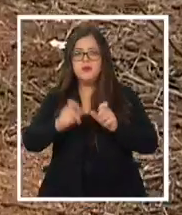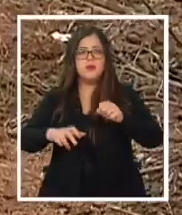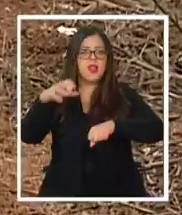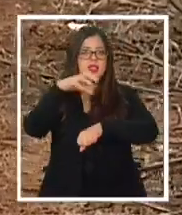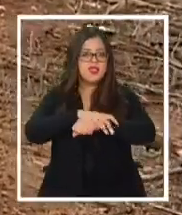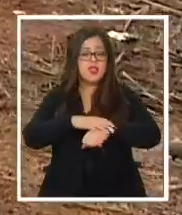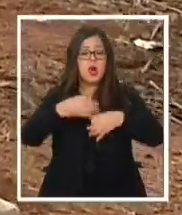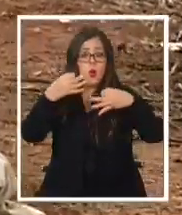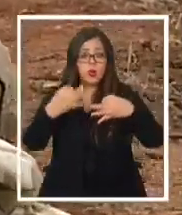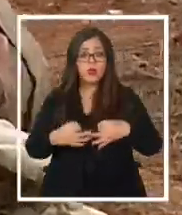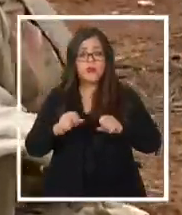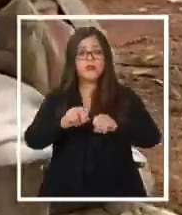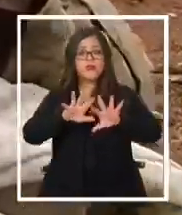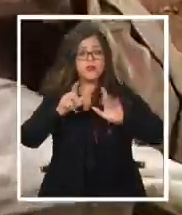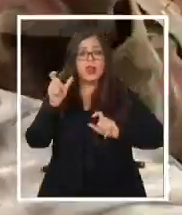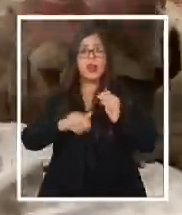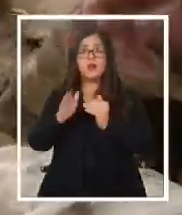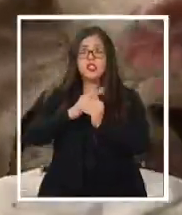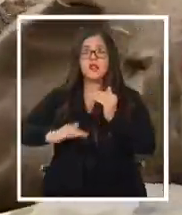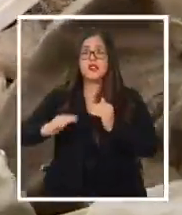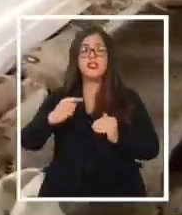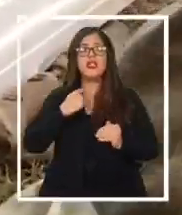en un caso que impactó a los vecinos de equipo